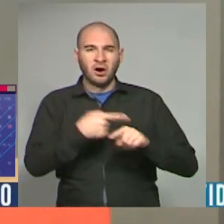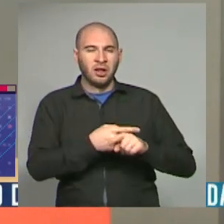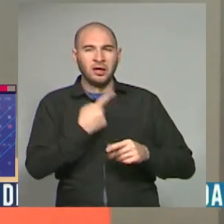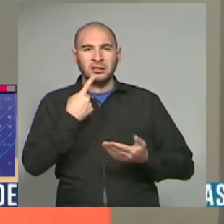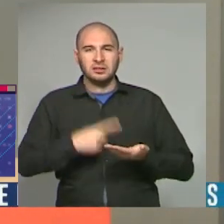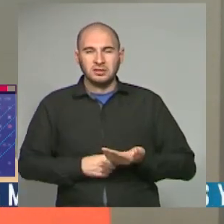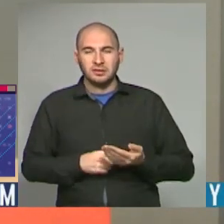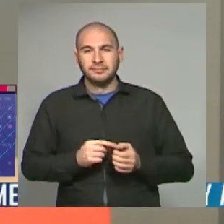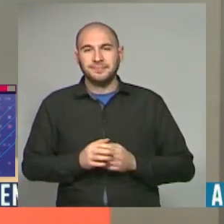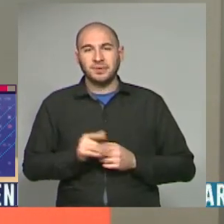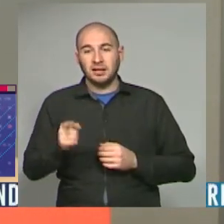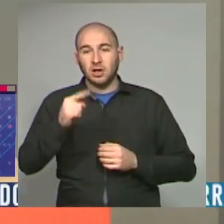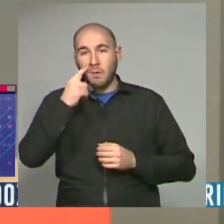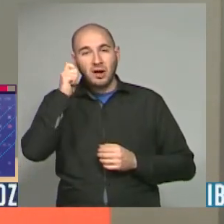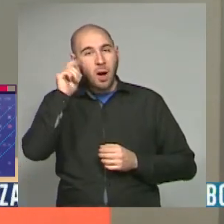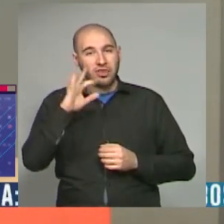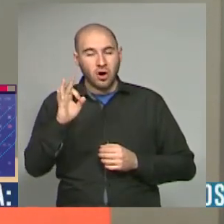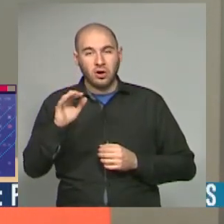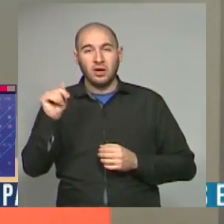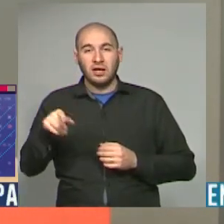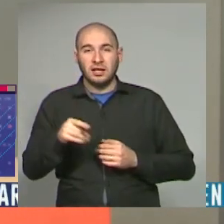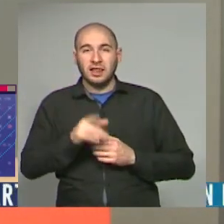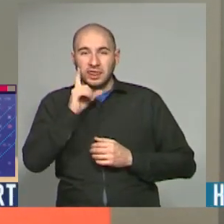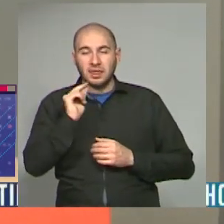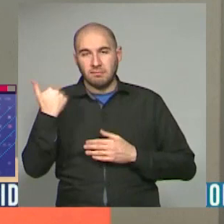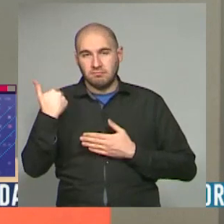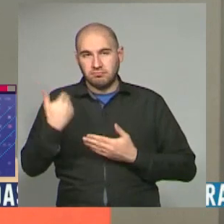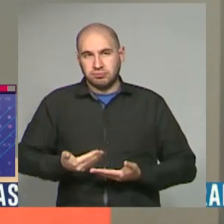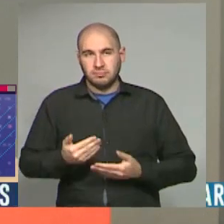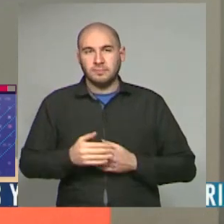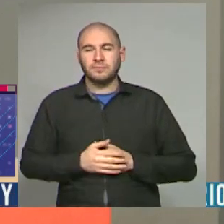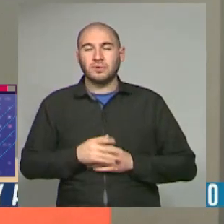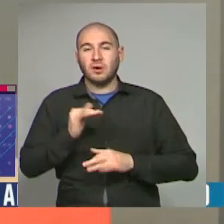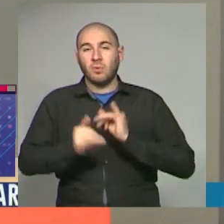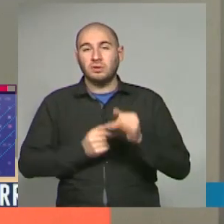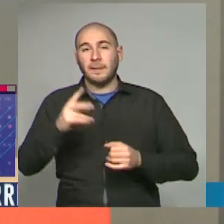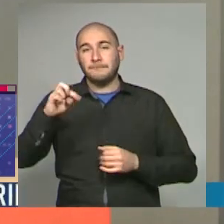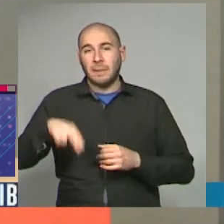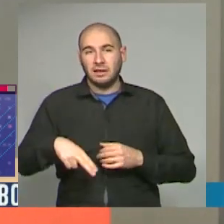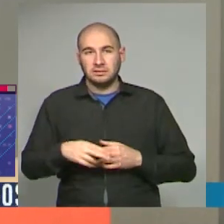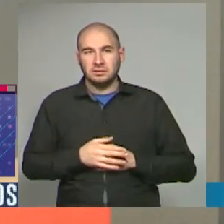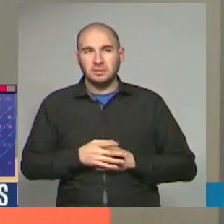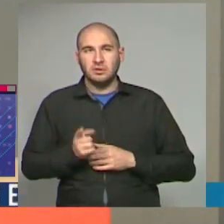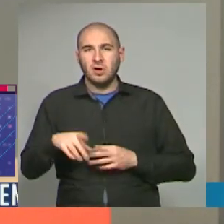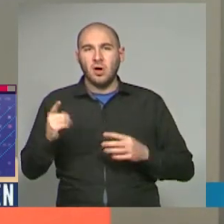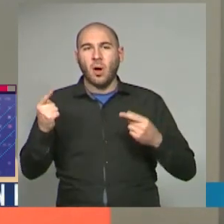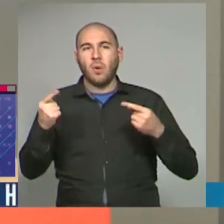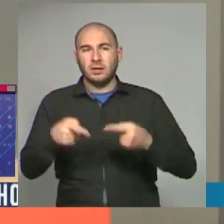esta medida y esta decisión de Juan Guaidó que tomó durante las últimas horas, que dicen era parte de un plan que se